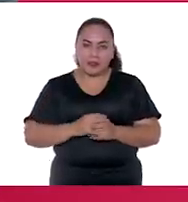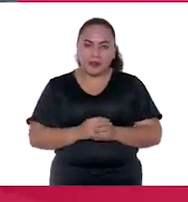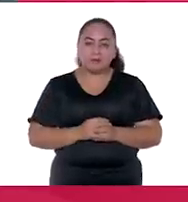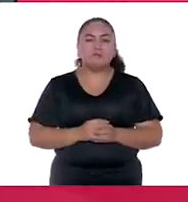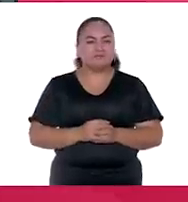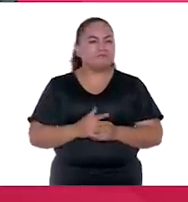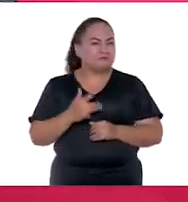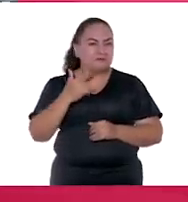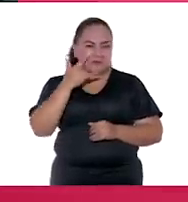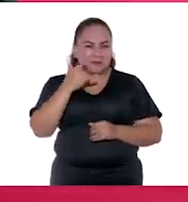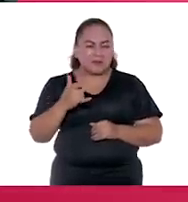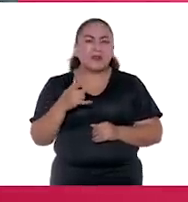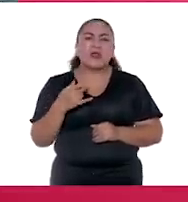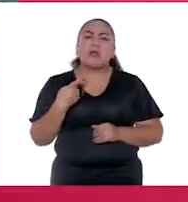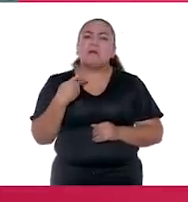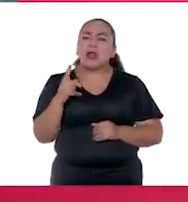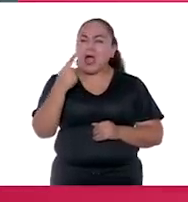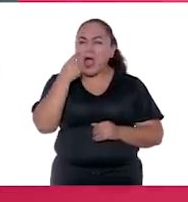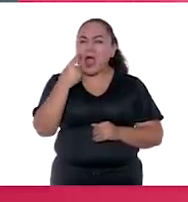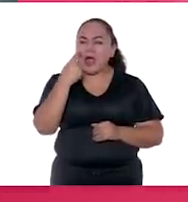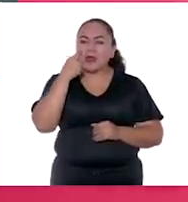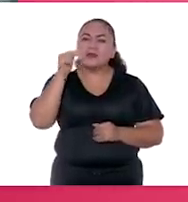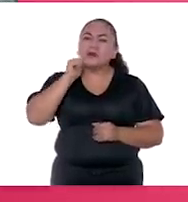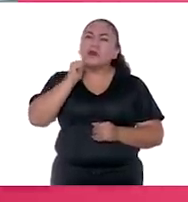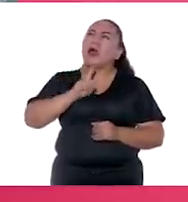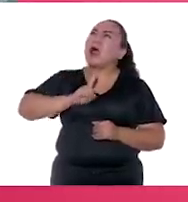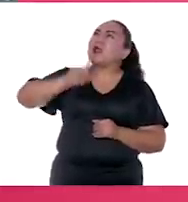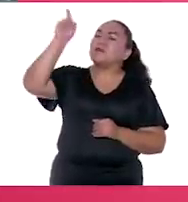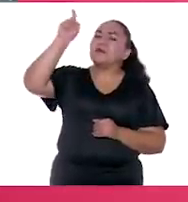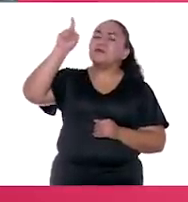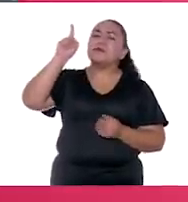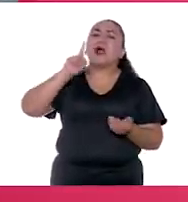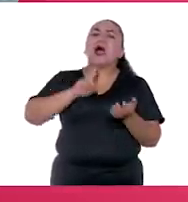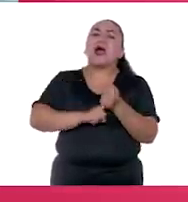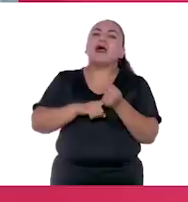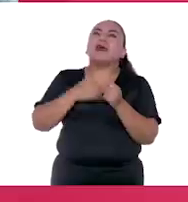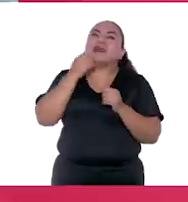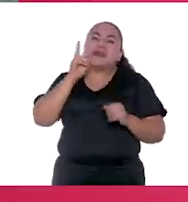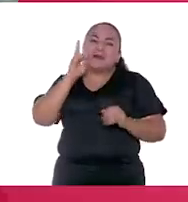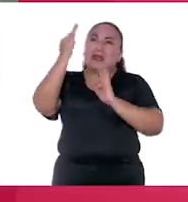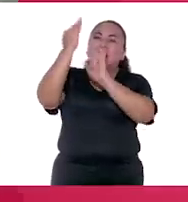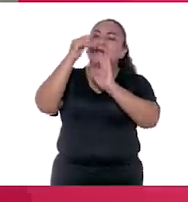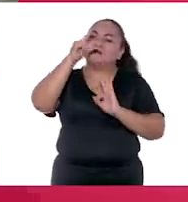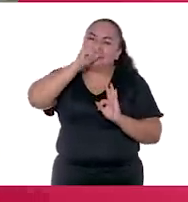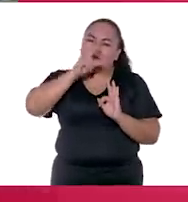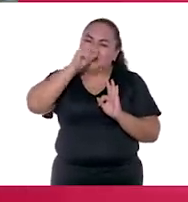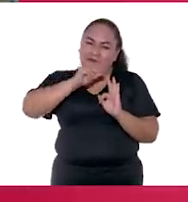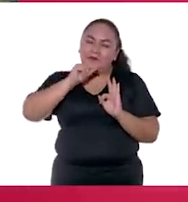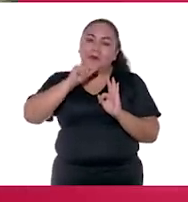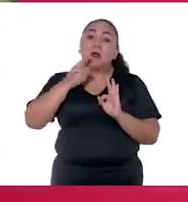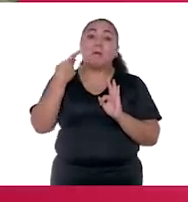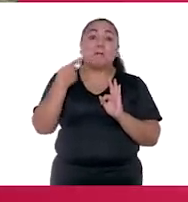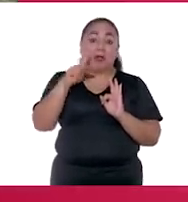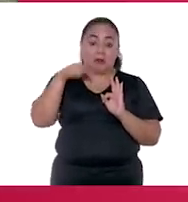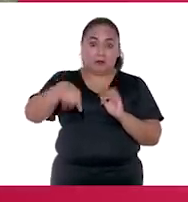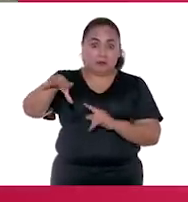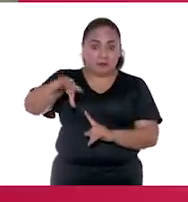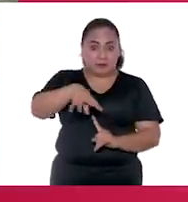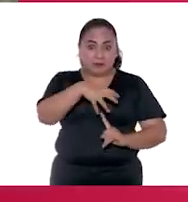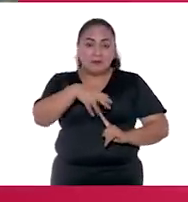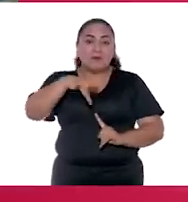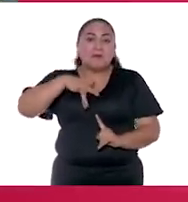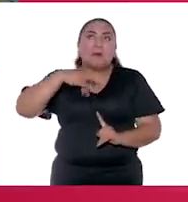Es curioso, pero como siempre están allá arriba, pues uno nunca tiene el chance de verlas de cerca, aunque ellas deben sentirse